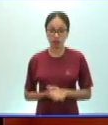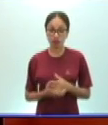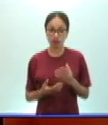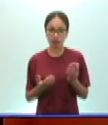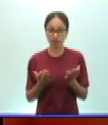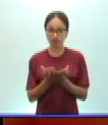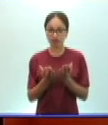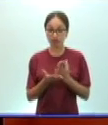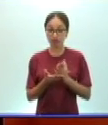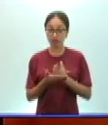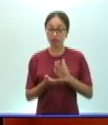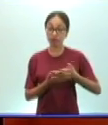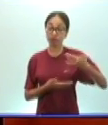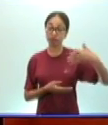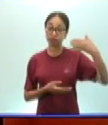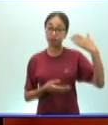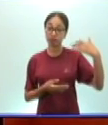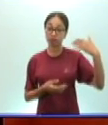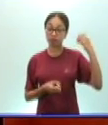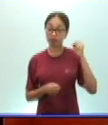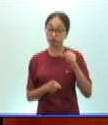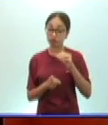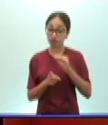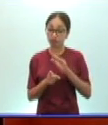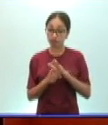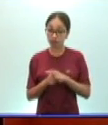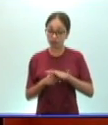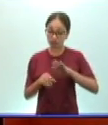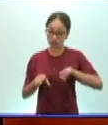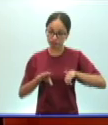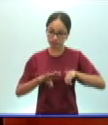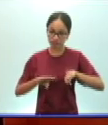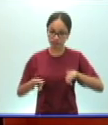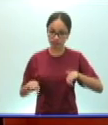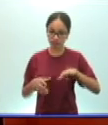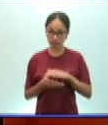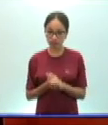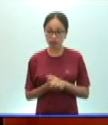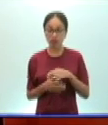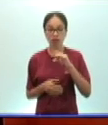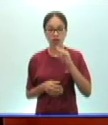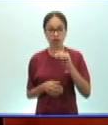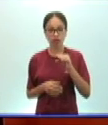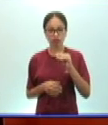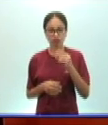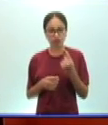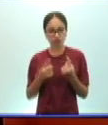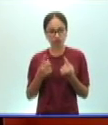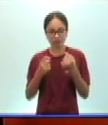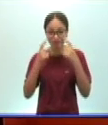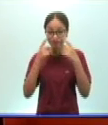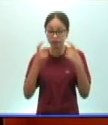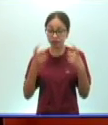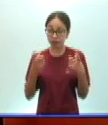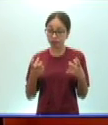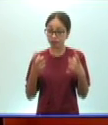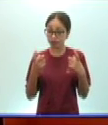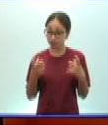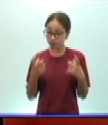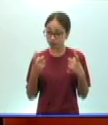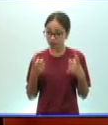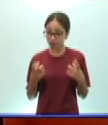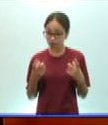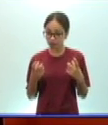con la decantación, pero quiero comentarles algunos aspectos que son generales que debemos tener presente